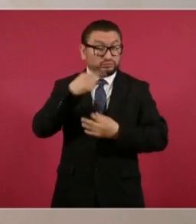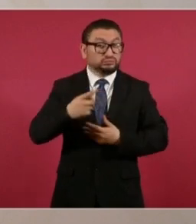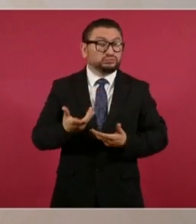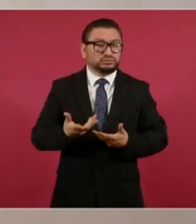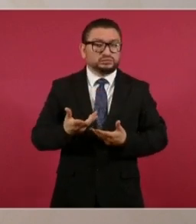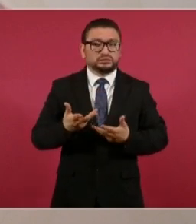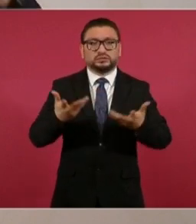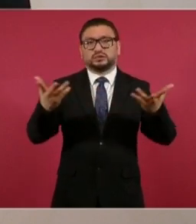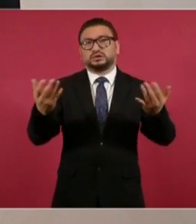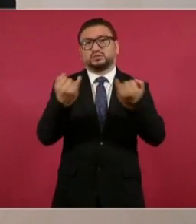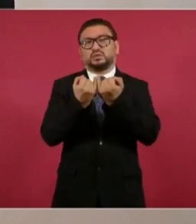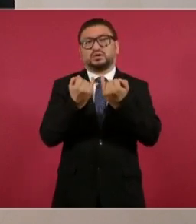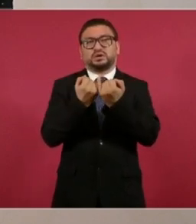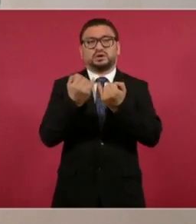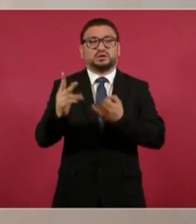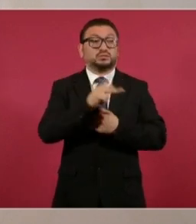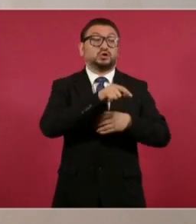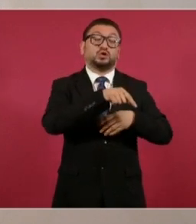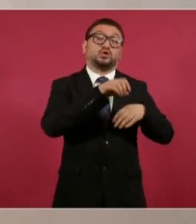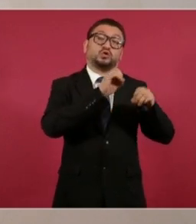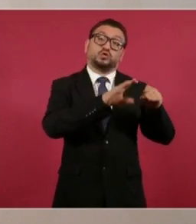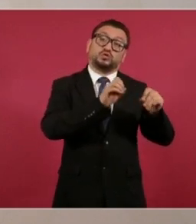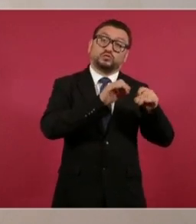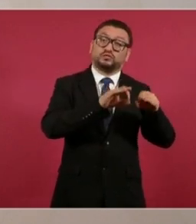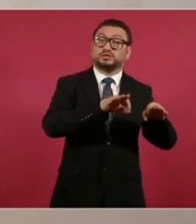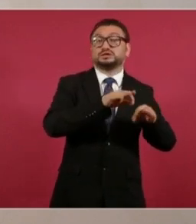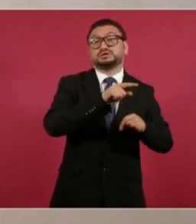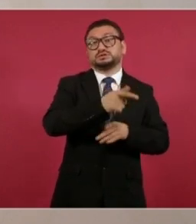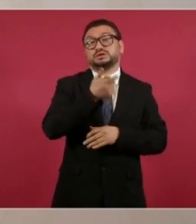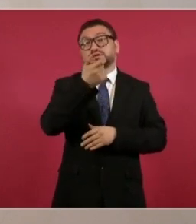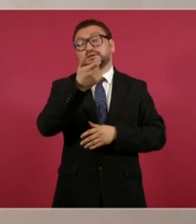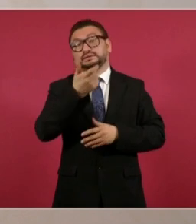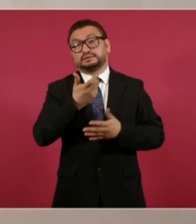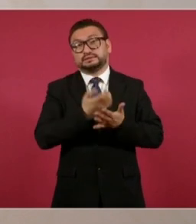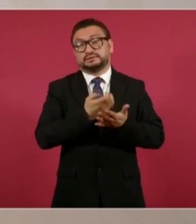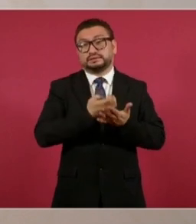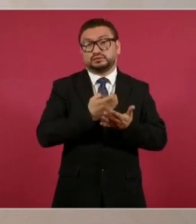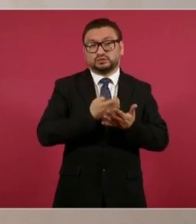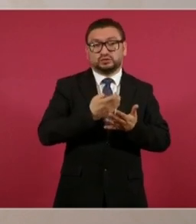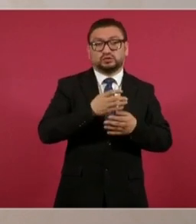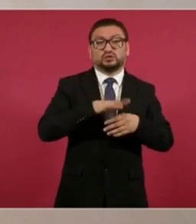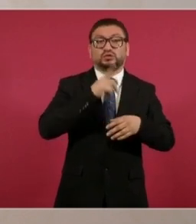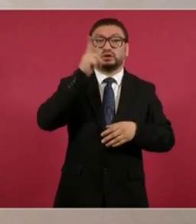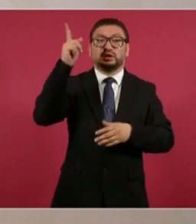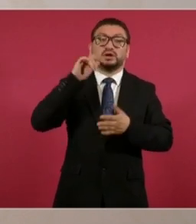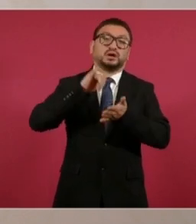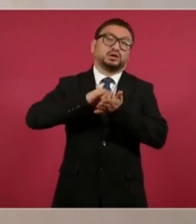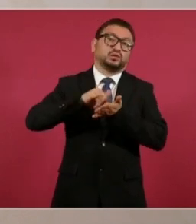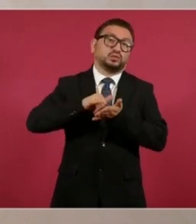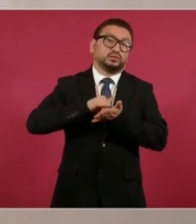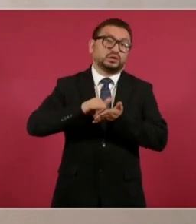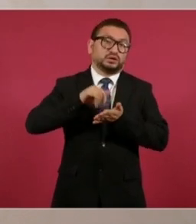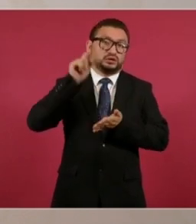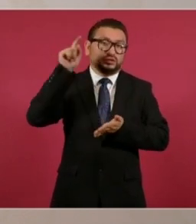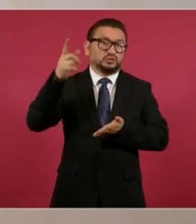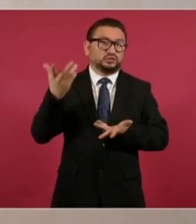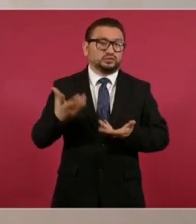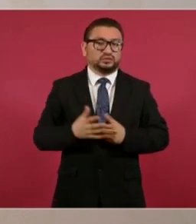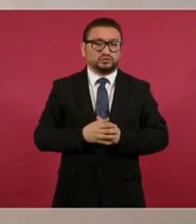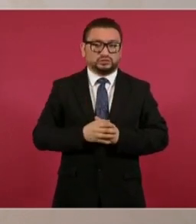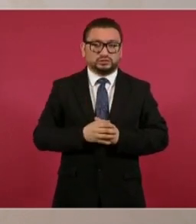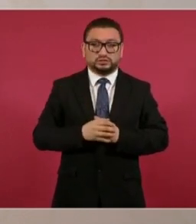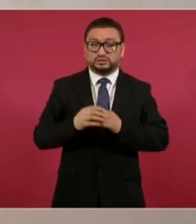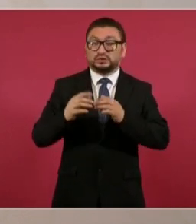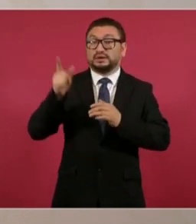Ah pero es estas oficinas de economía en Nueva York